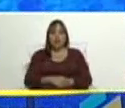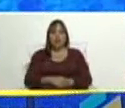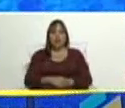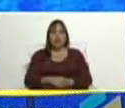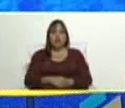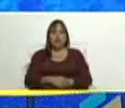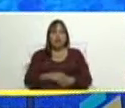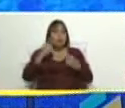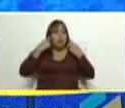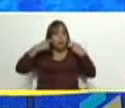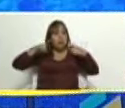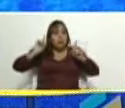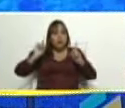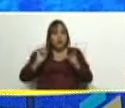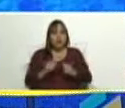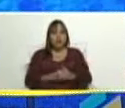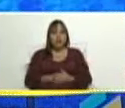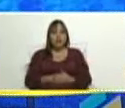Quizás